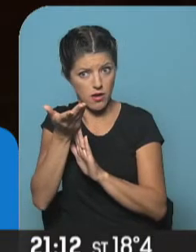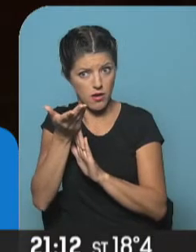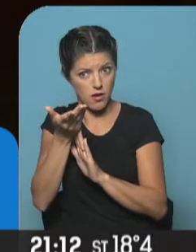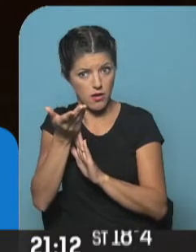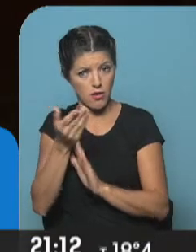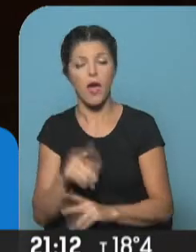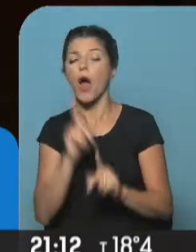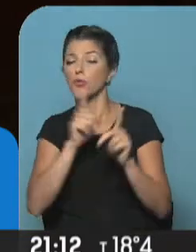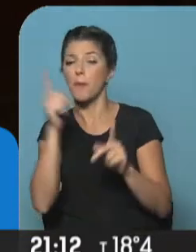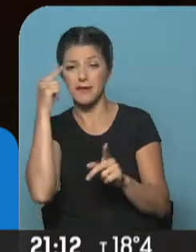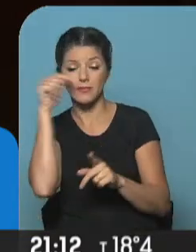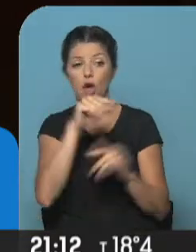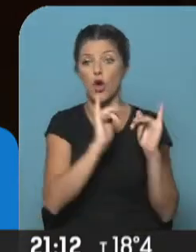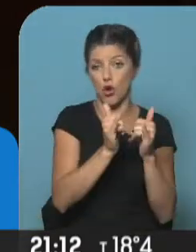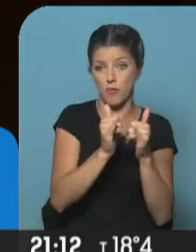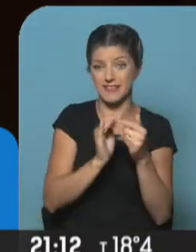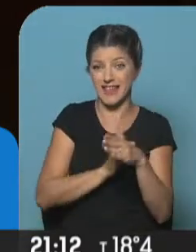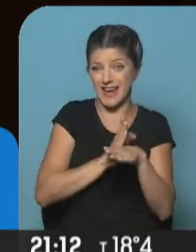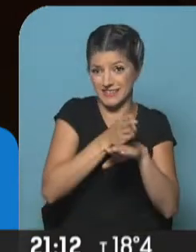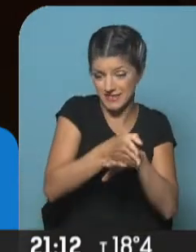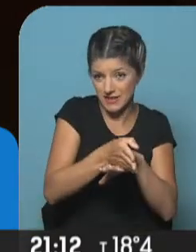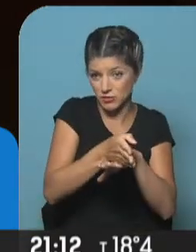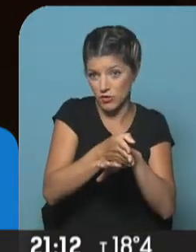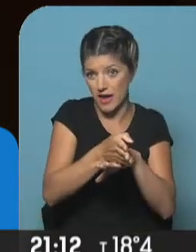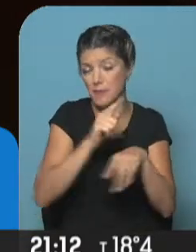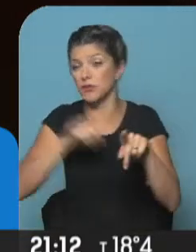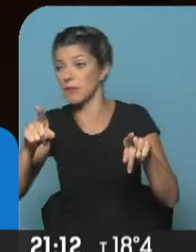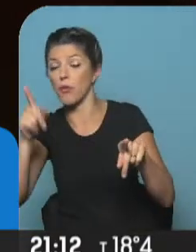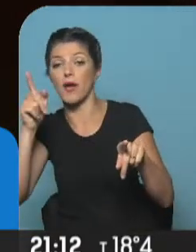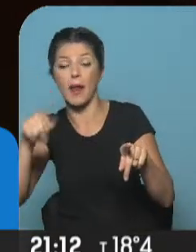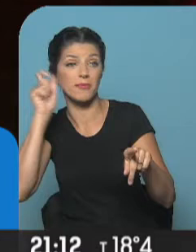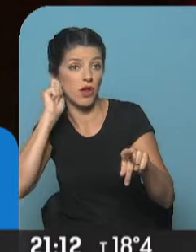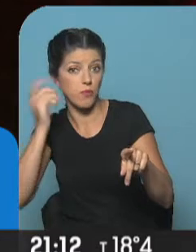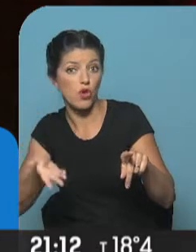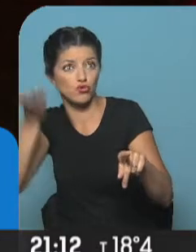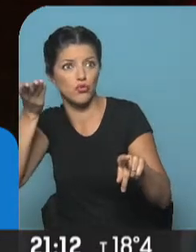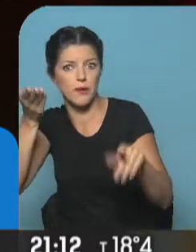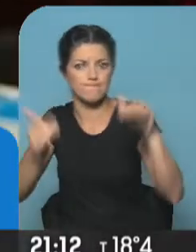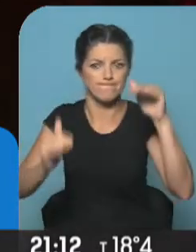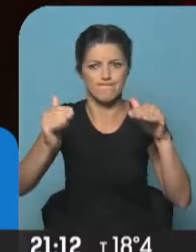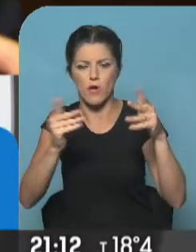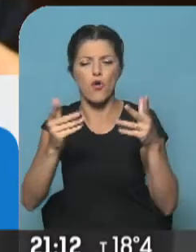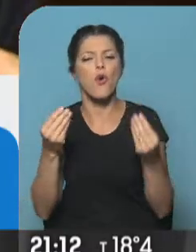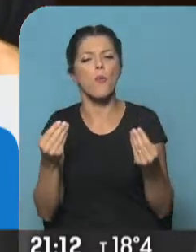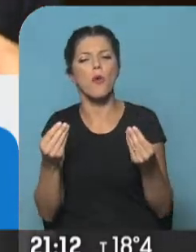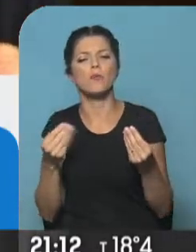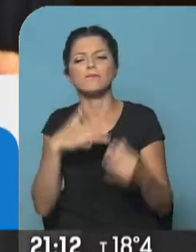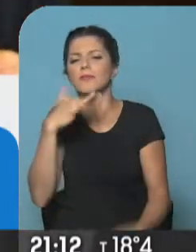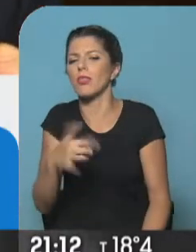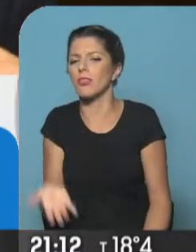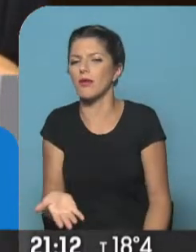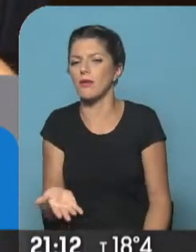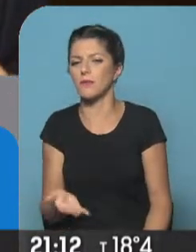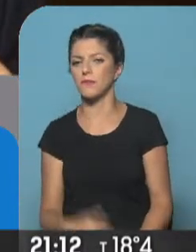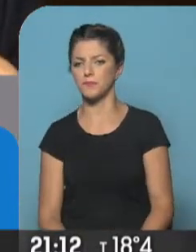usted decía, con los jóvenes para ingresar al mercado laboral. ¿Eso cómo se puede leer, cómo se puede interpretar? Bueno, eso va por el